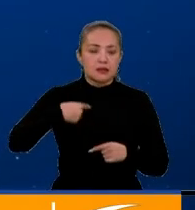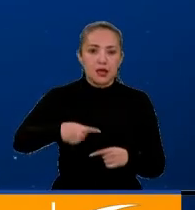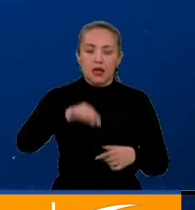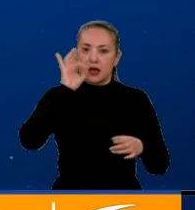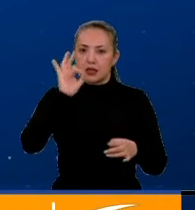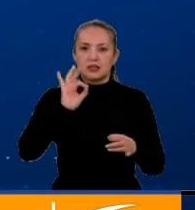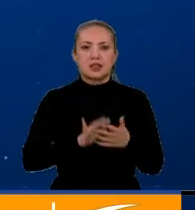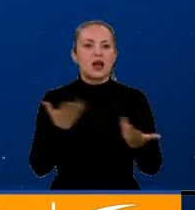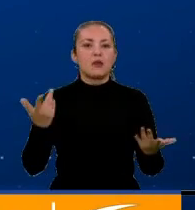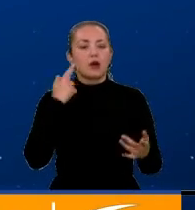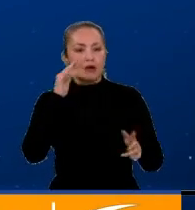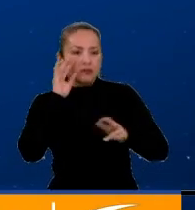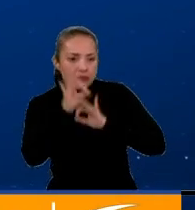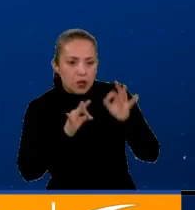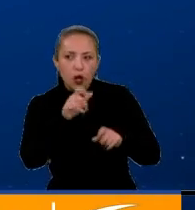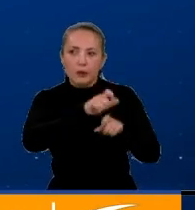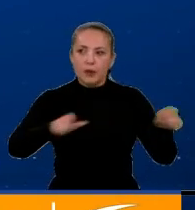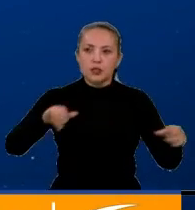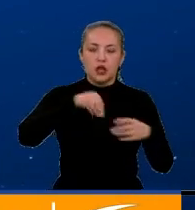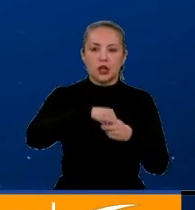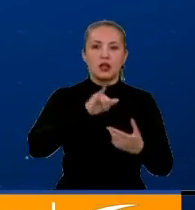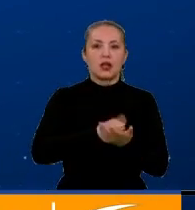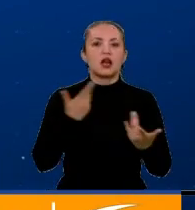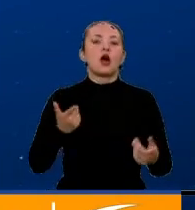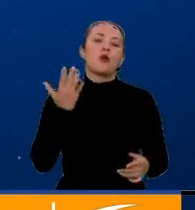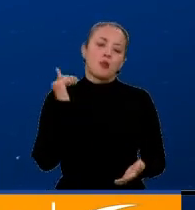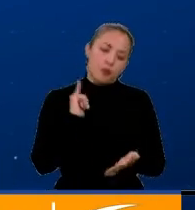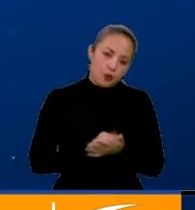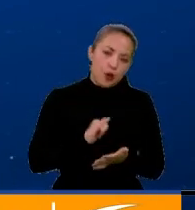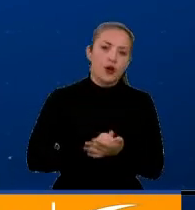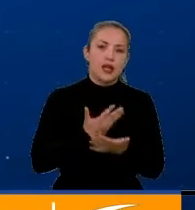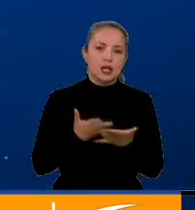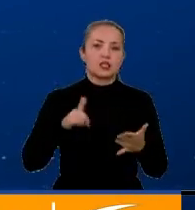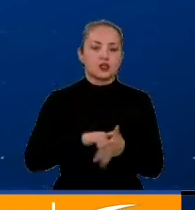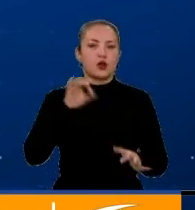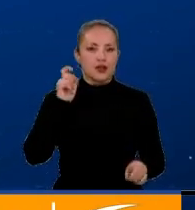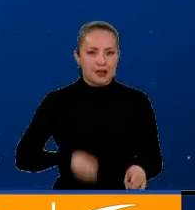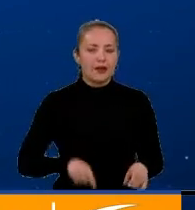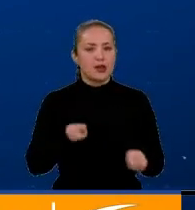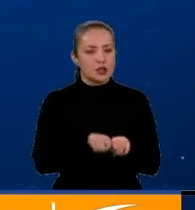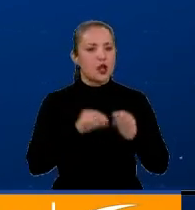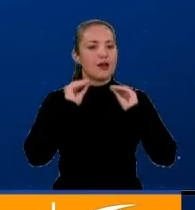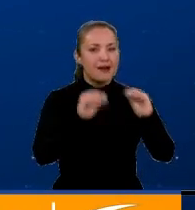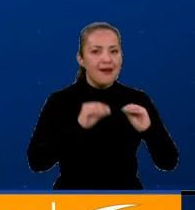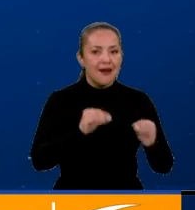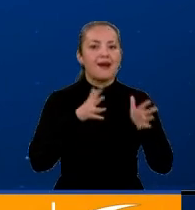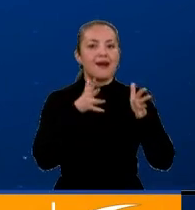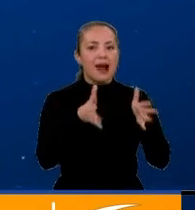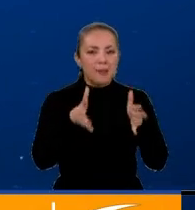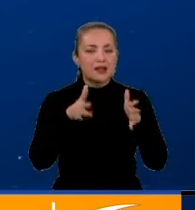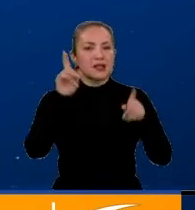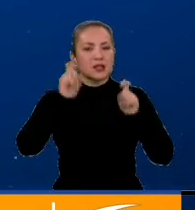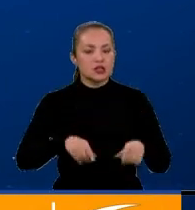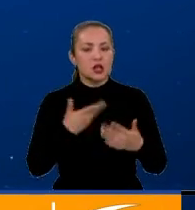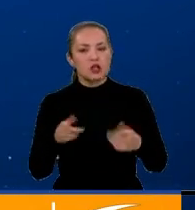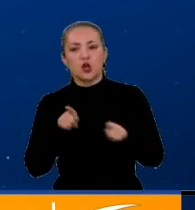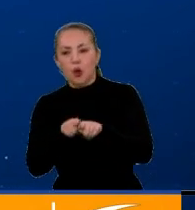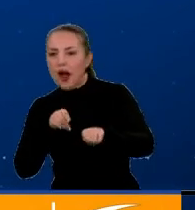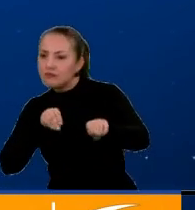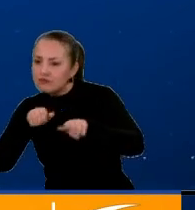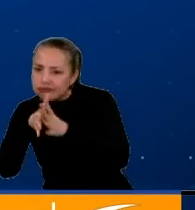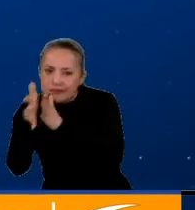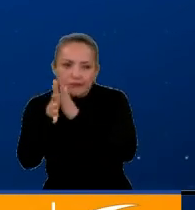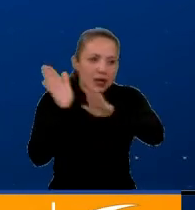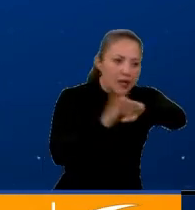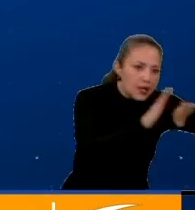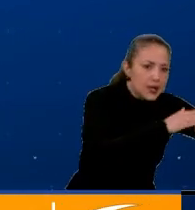vial de nuestros ciudadanos. Por eso, constantemente estamos dando capacitaciones. Llegamos a todos los rincones y a todos los actores viales por